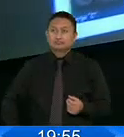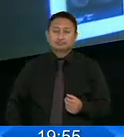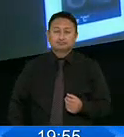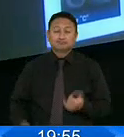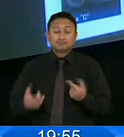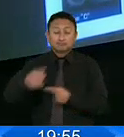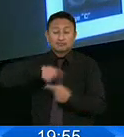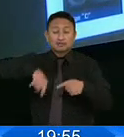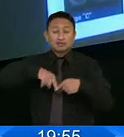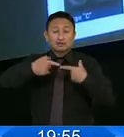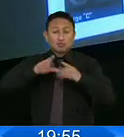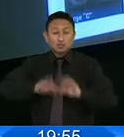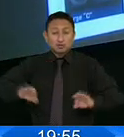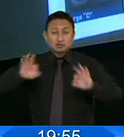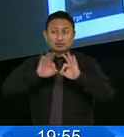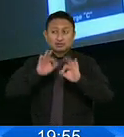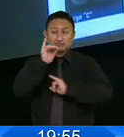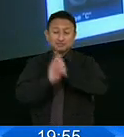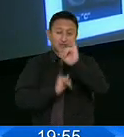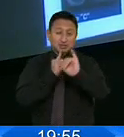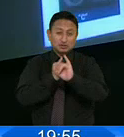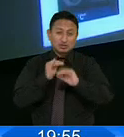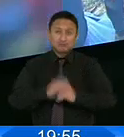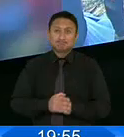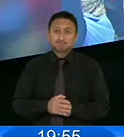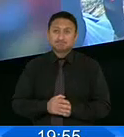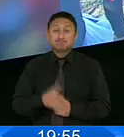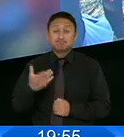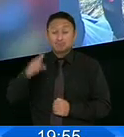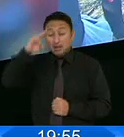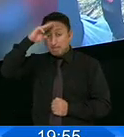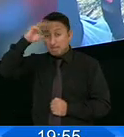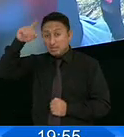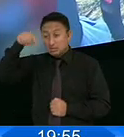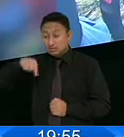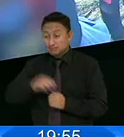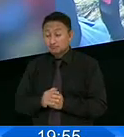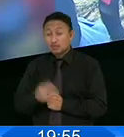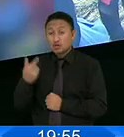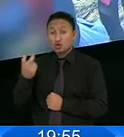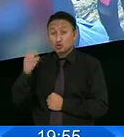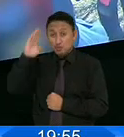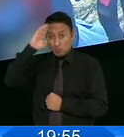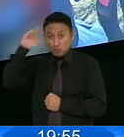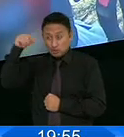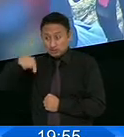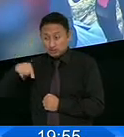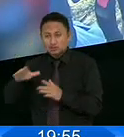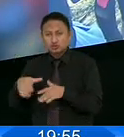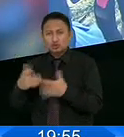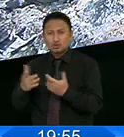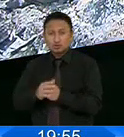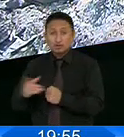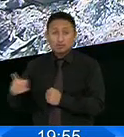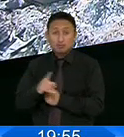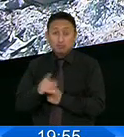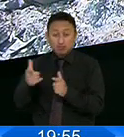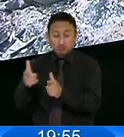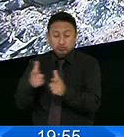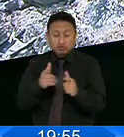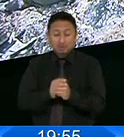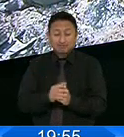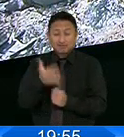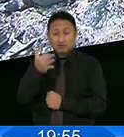De regreso con lo más destacado del acontecer internacional. En México se detuvieron a 12 policías que estarían implicados en la masacre a